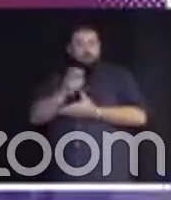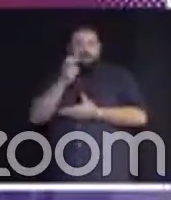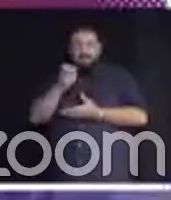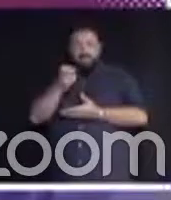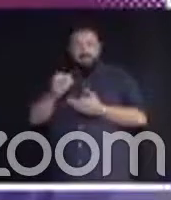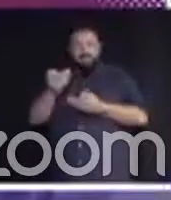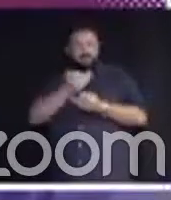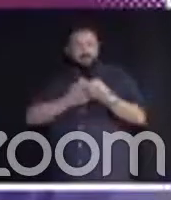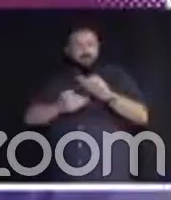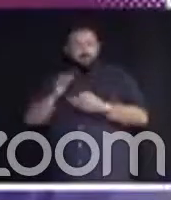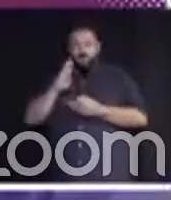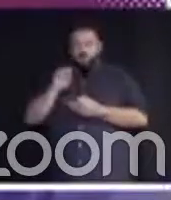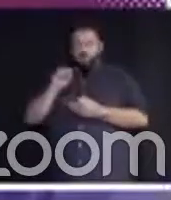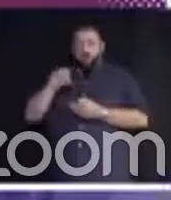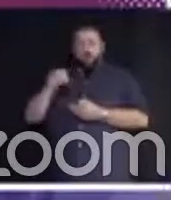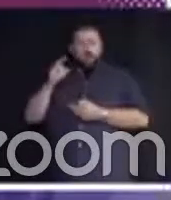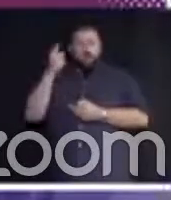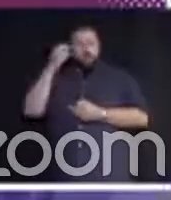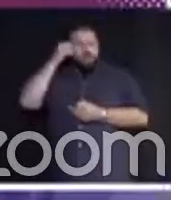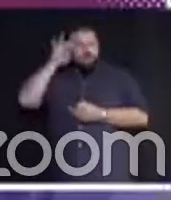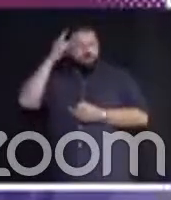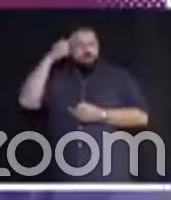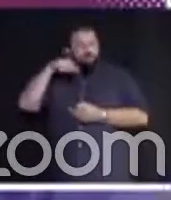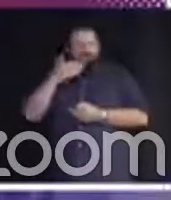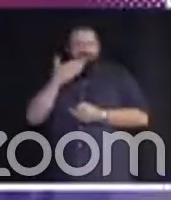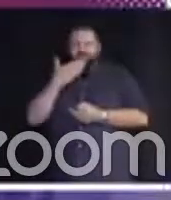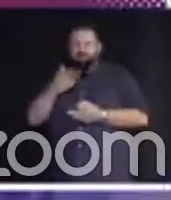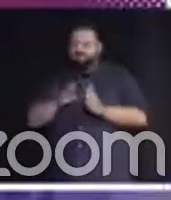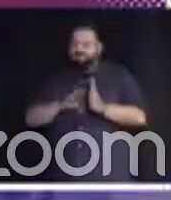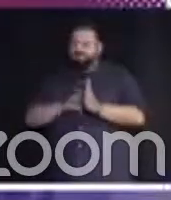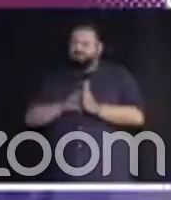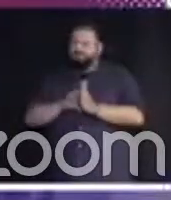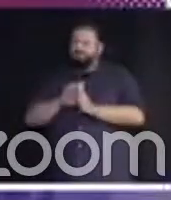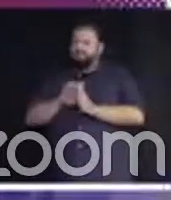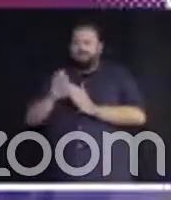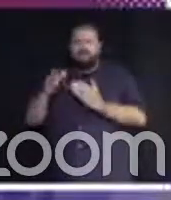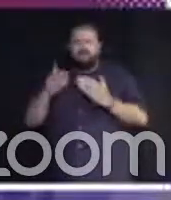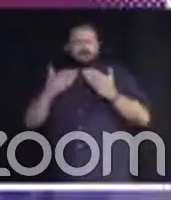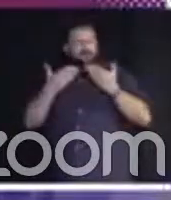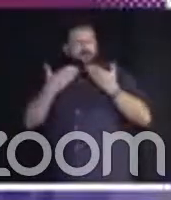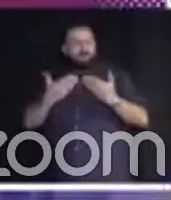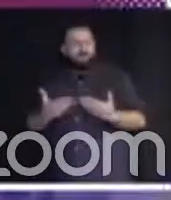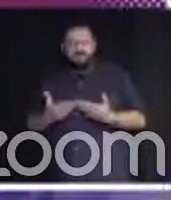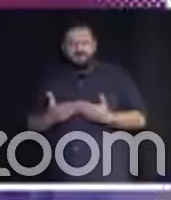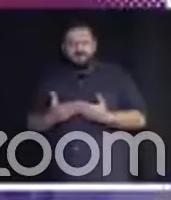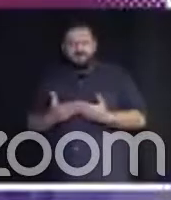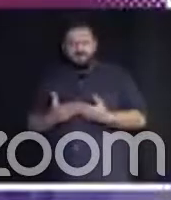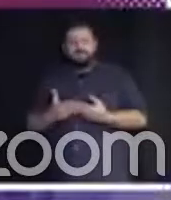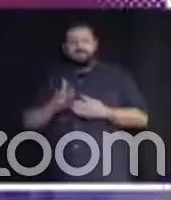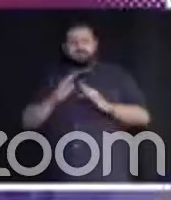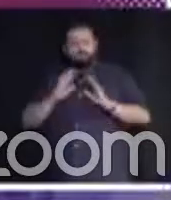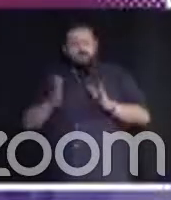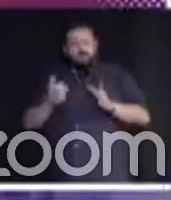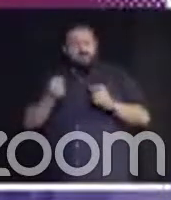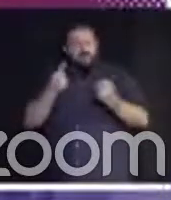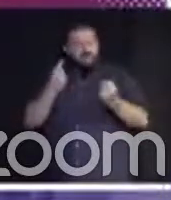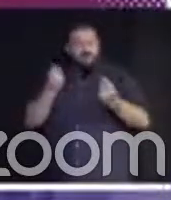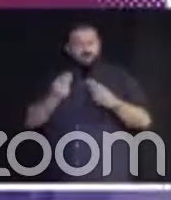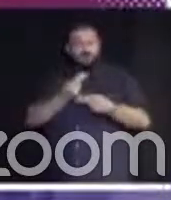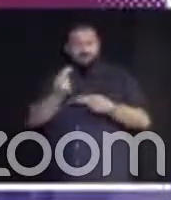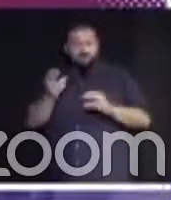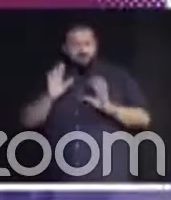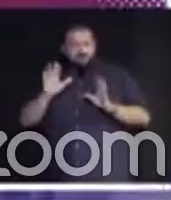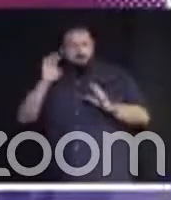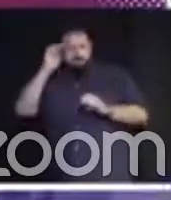de los bonos de OmniLife, van a crecer indiscutiblemente. Algunos de ustedes piensan que porque van